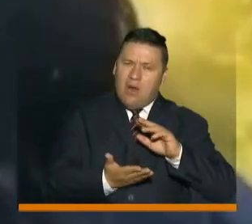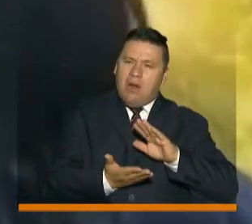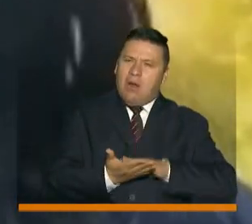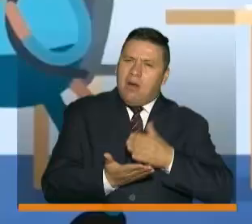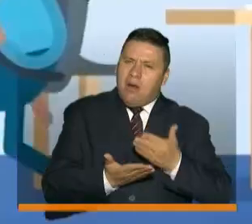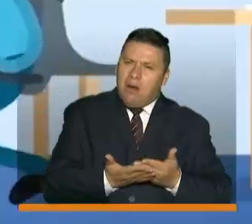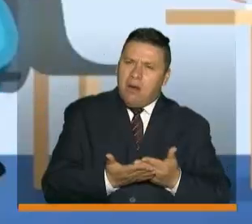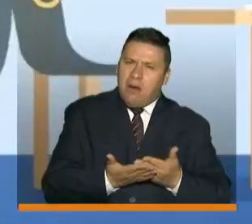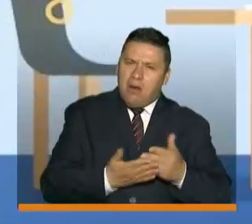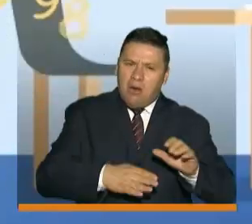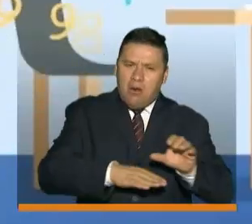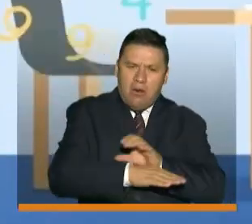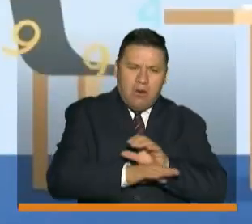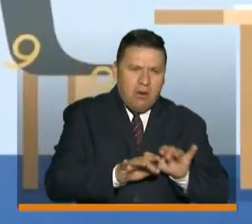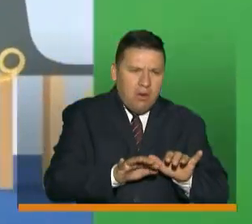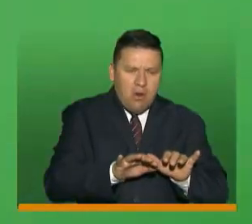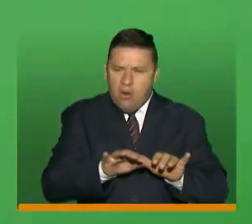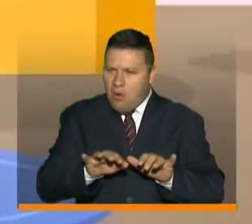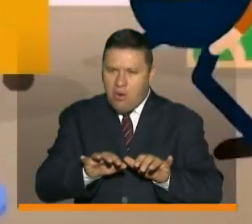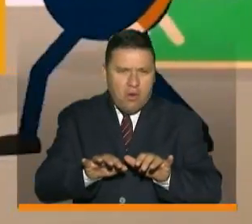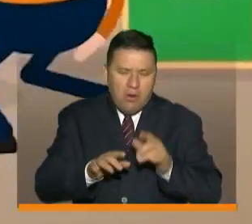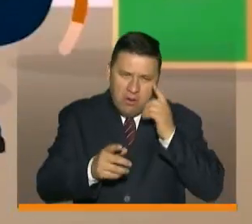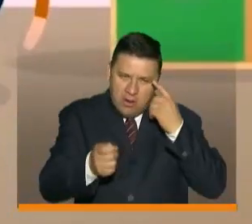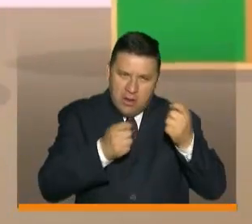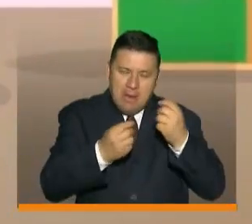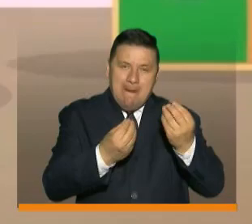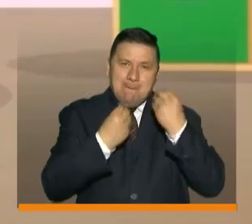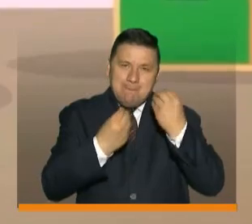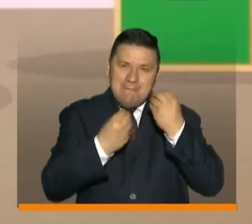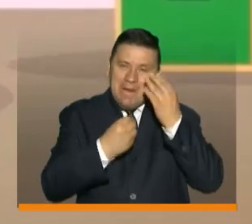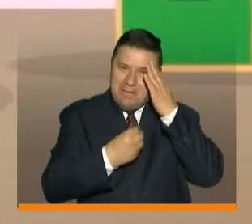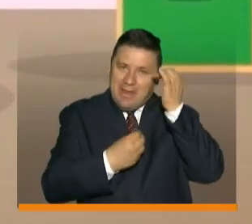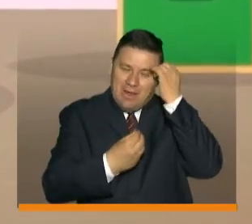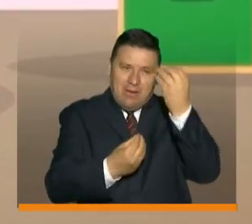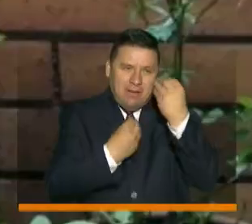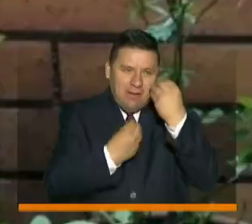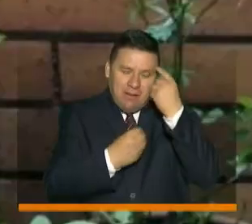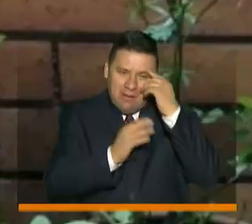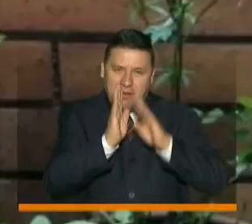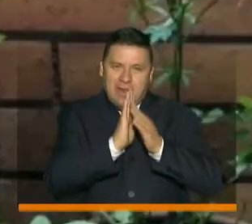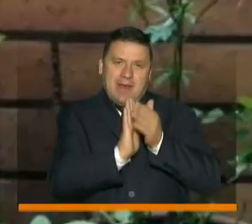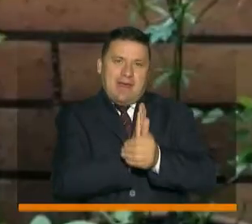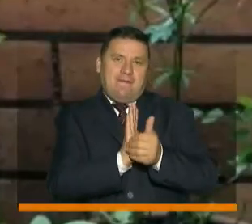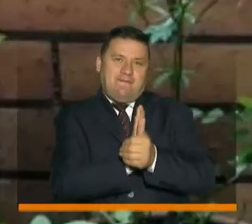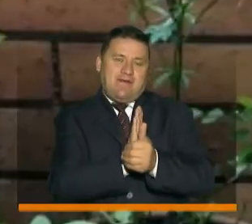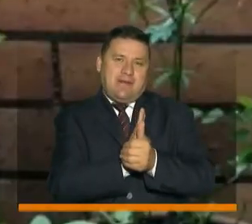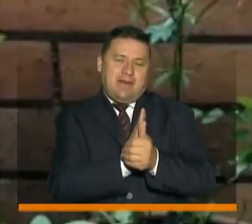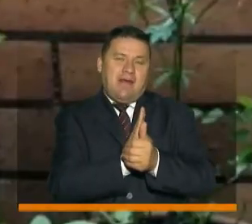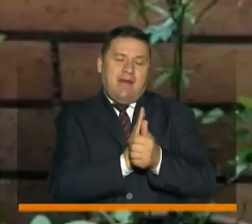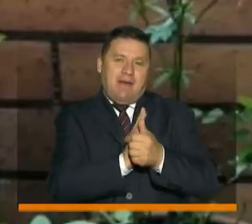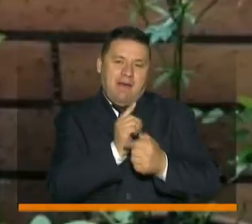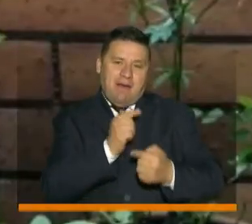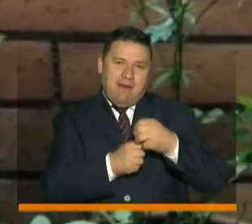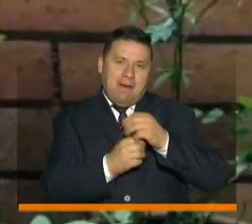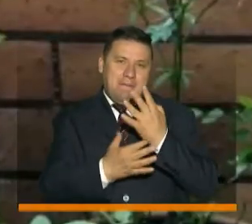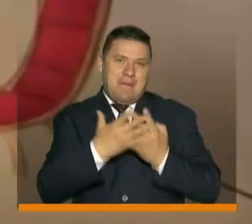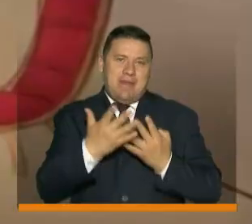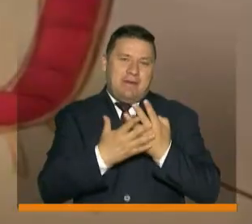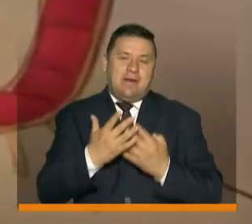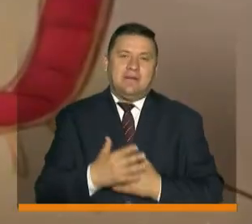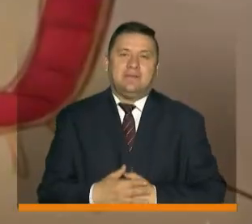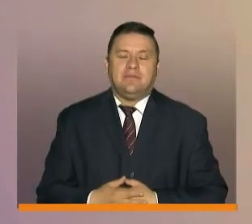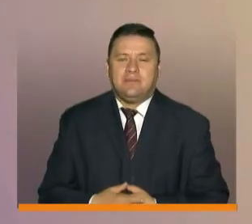el pensamiento computacional a través de estrategias pedagógicas que nos permiten desarrollar las habilidades y competencias del área de